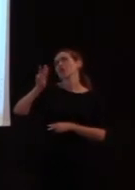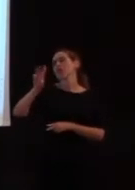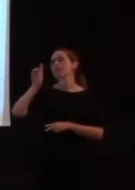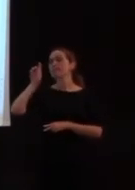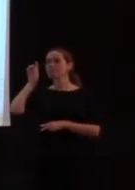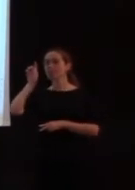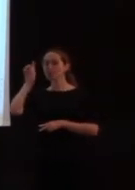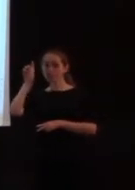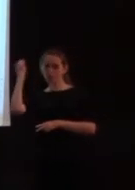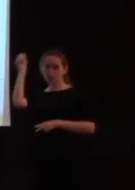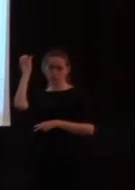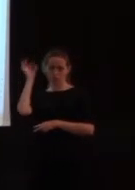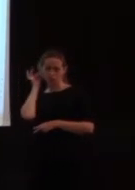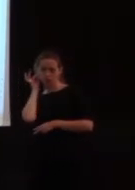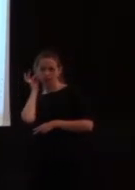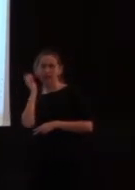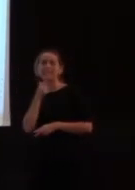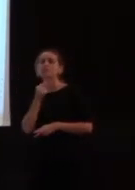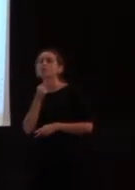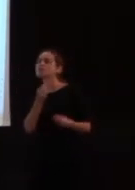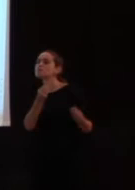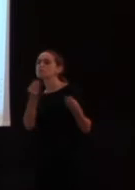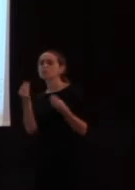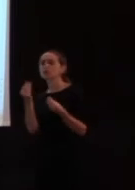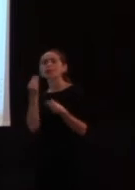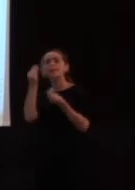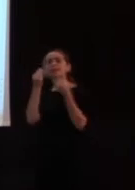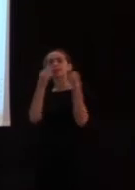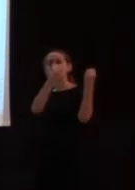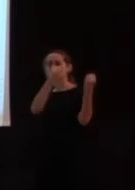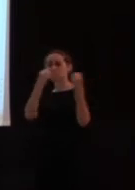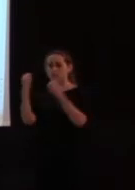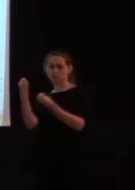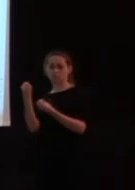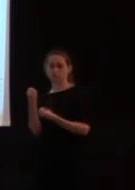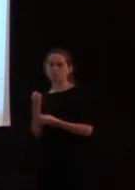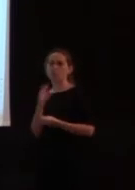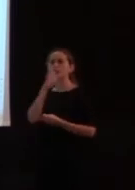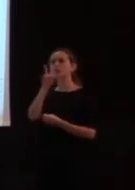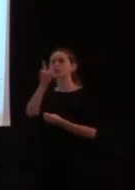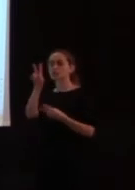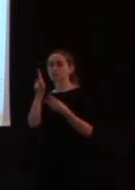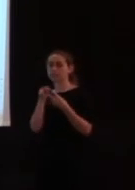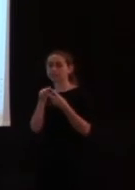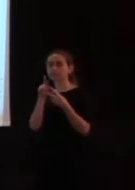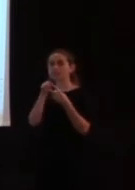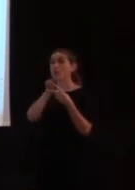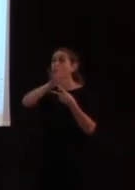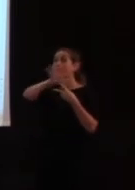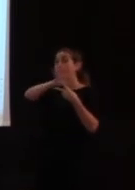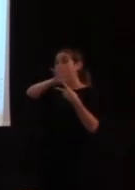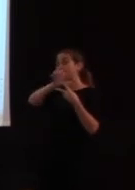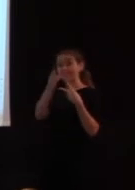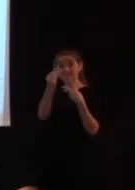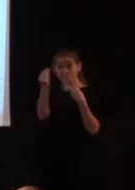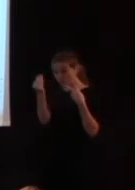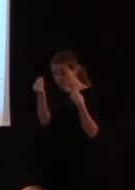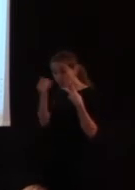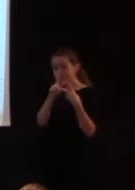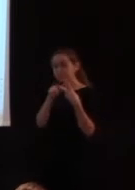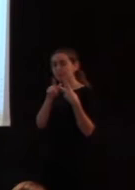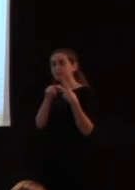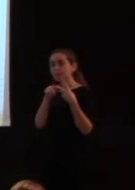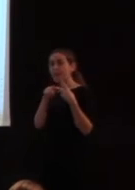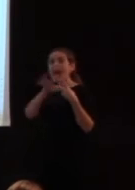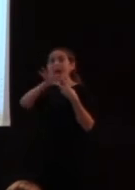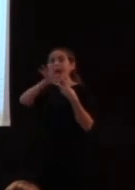te hayan gustado mucho, que encuentres que son muy buenos, por dos razones, que os decía antes. Porque has aprendido mucho en sus clases, y dos, porque no